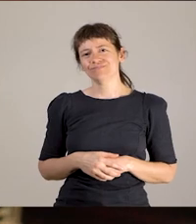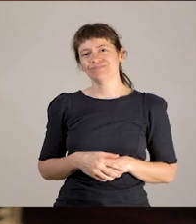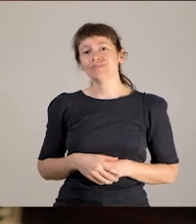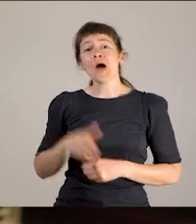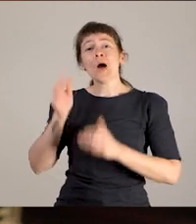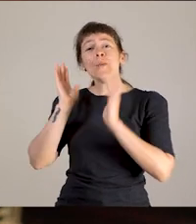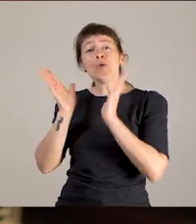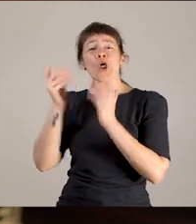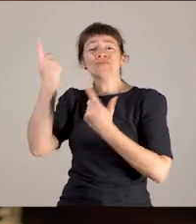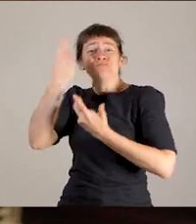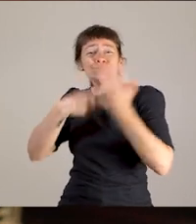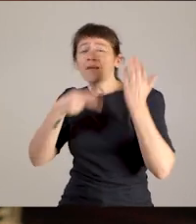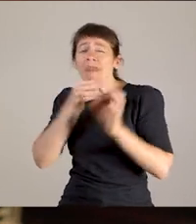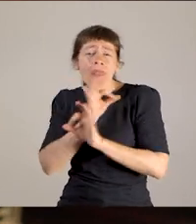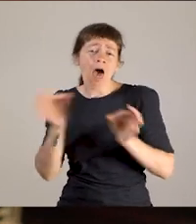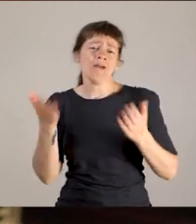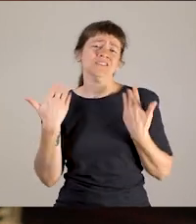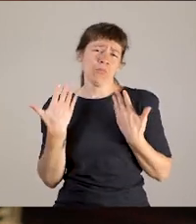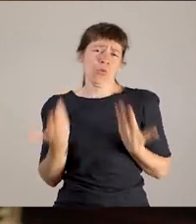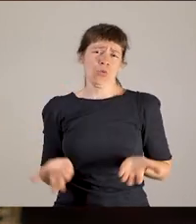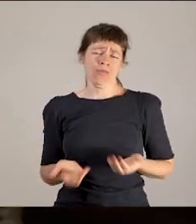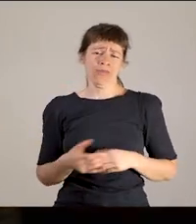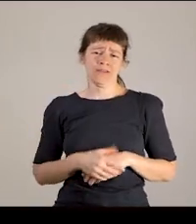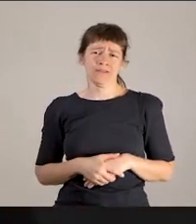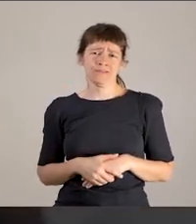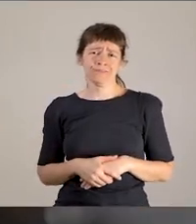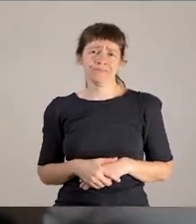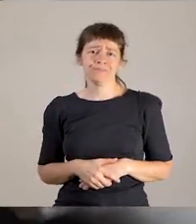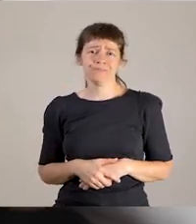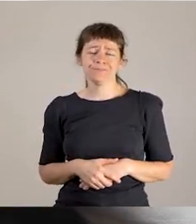se puede vivir sin violencias, se puede, sí que se puede.